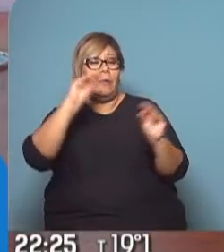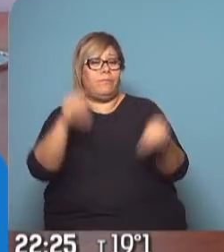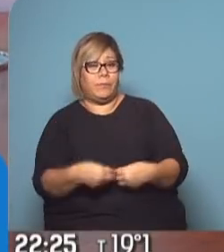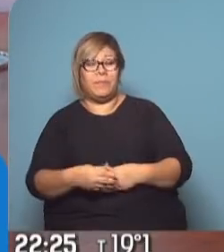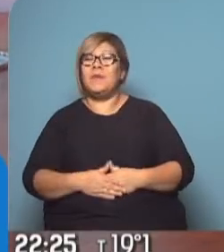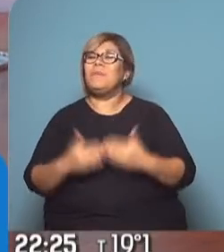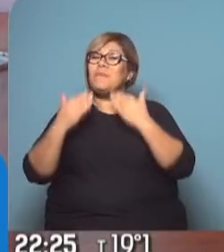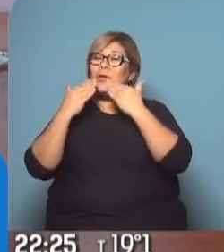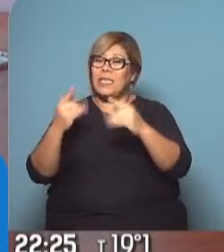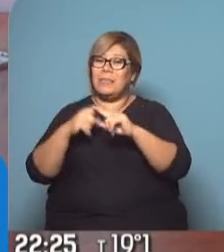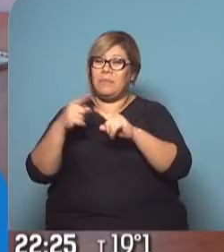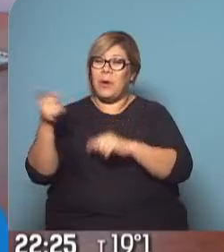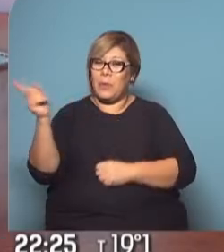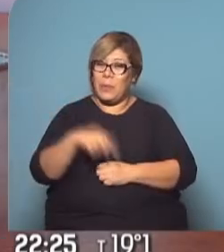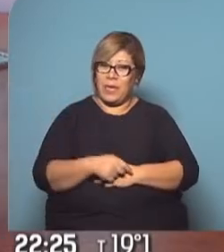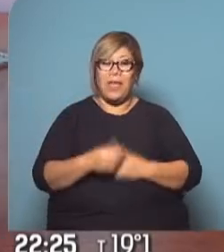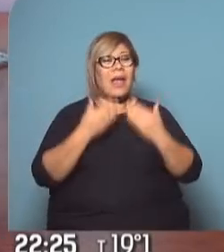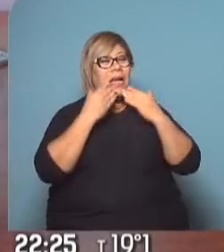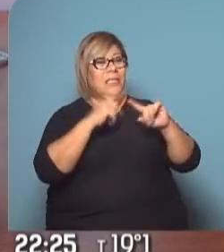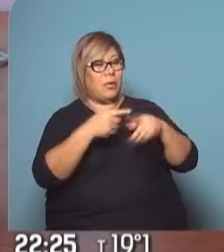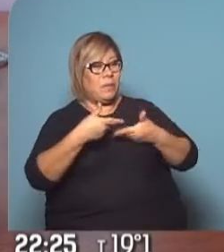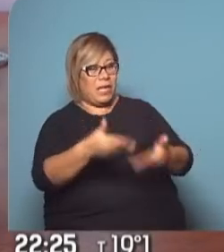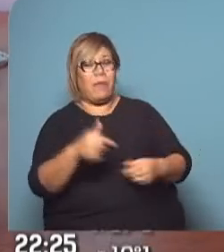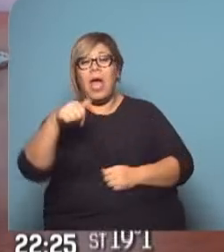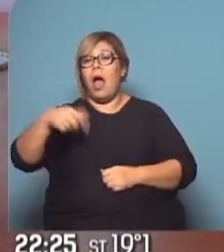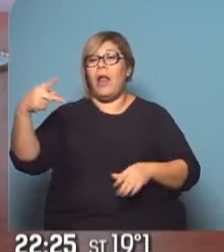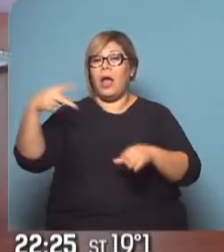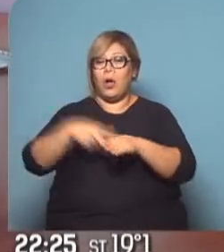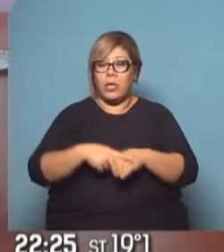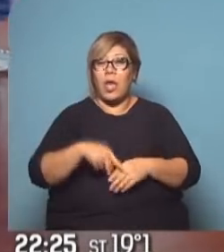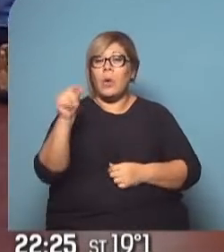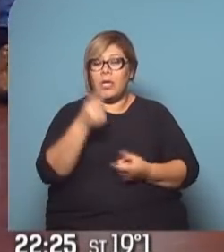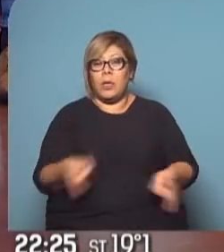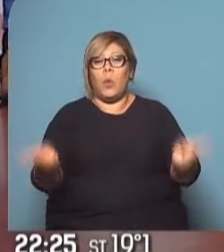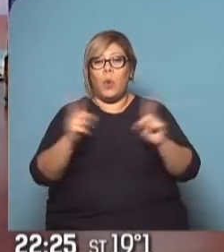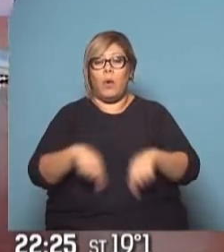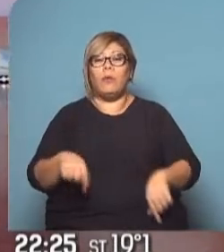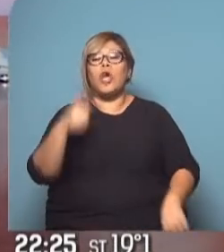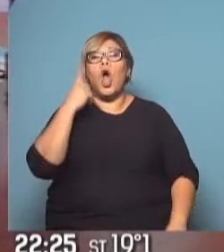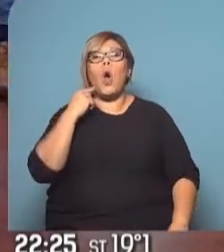gracias por estar con nosotros. Gracias por la invitación. Pausa, Félix Taylor, volvemos.